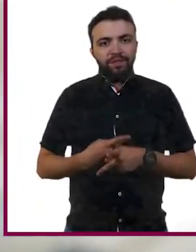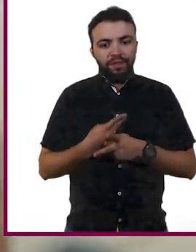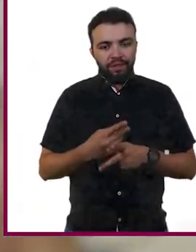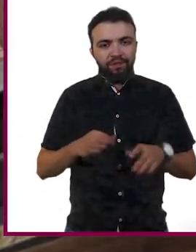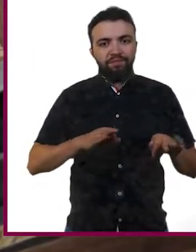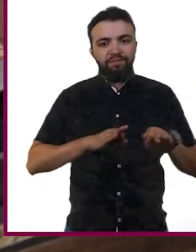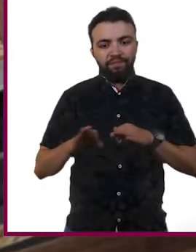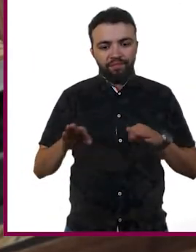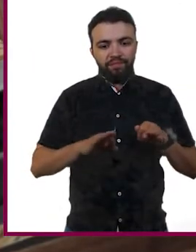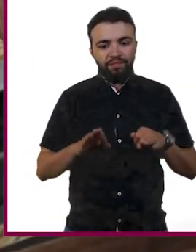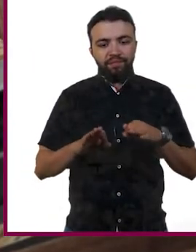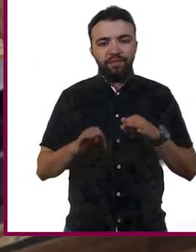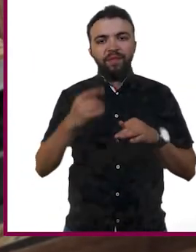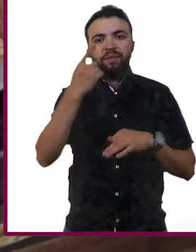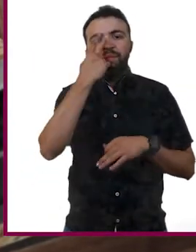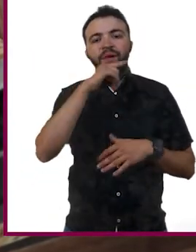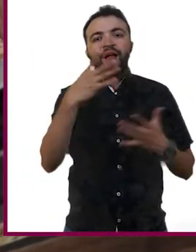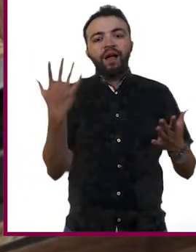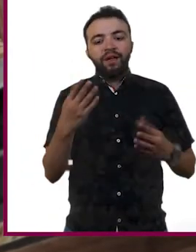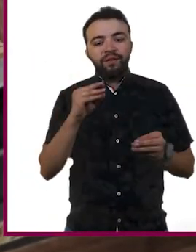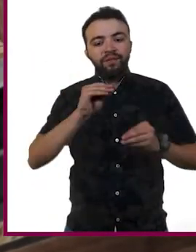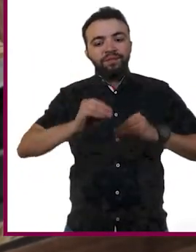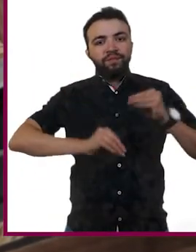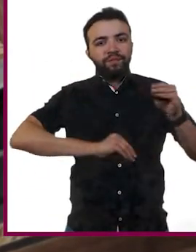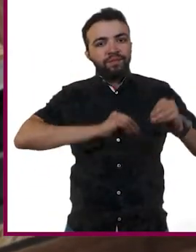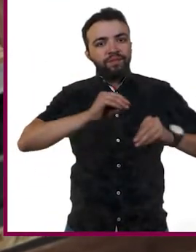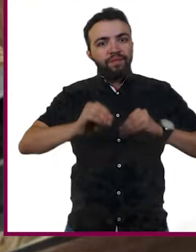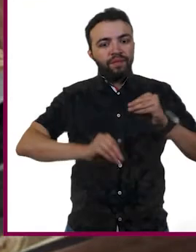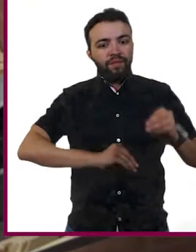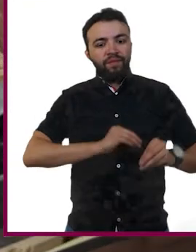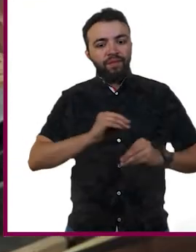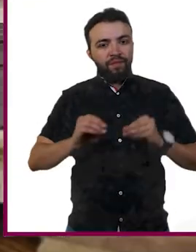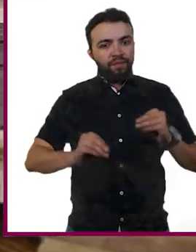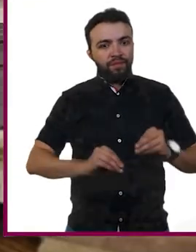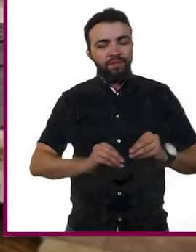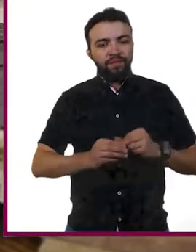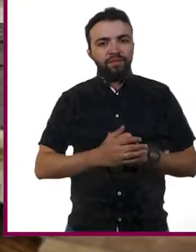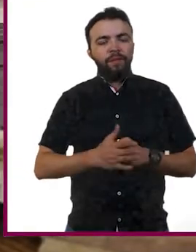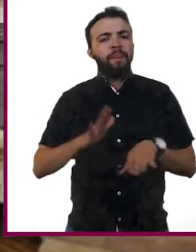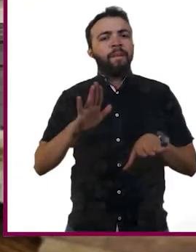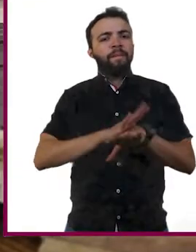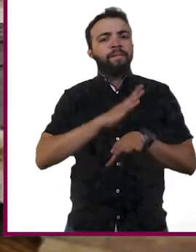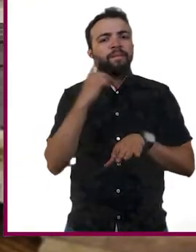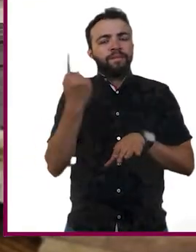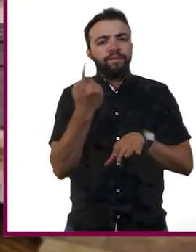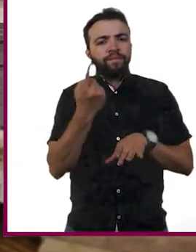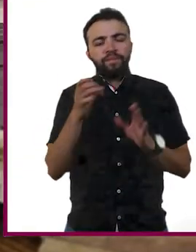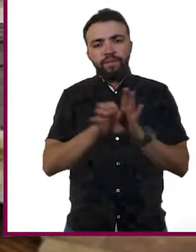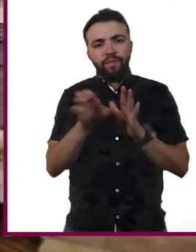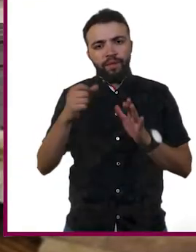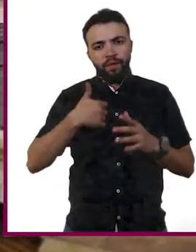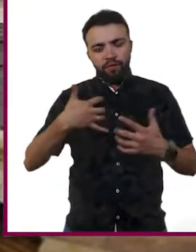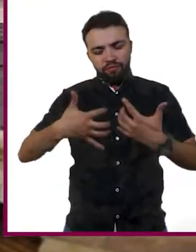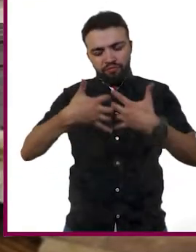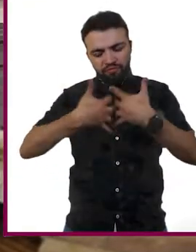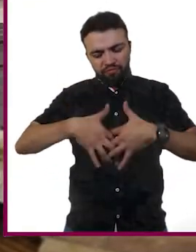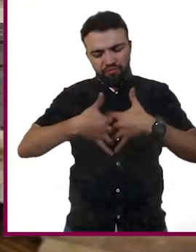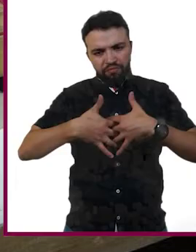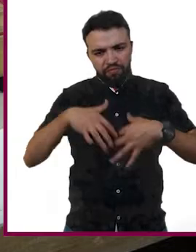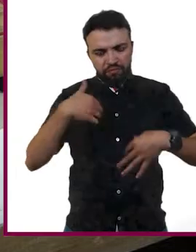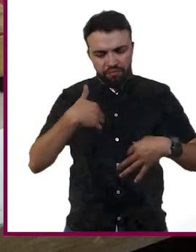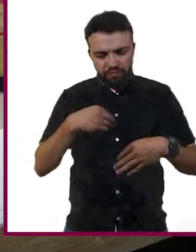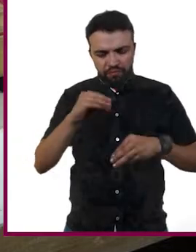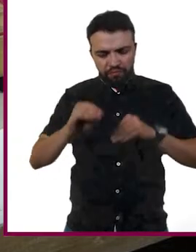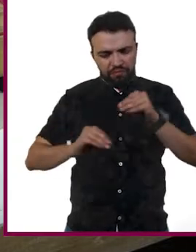para hacer un instrumento de esta categoría, Porque tú construyes el